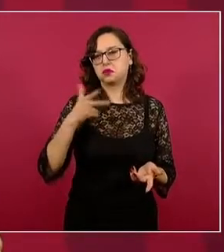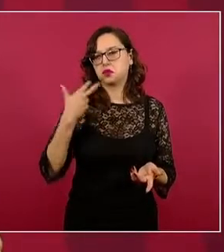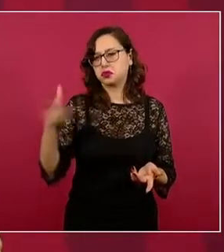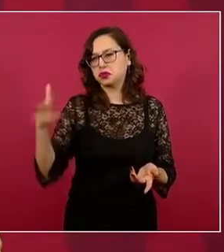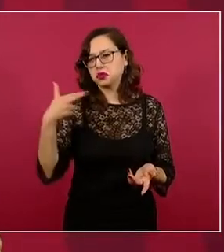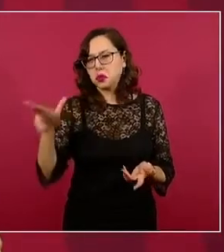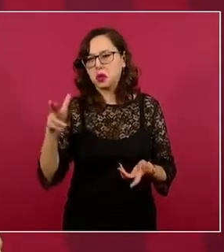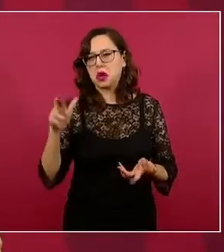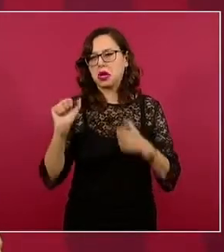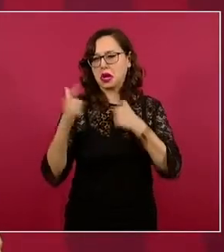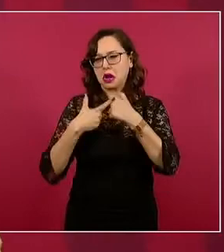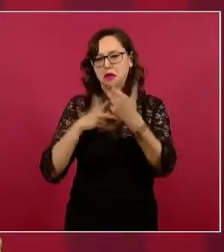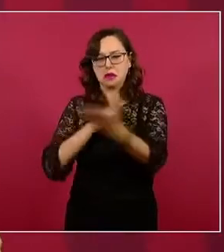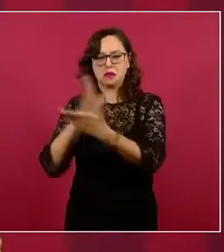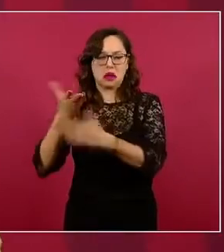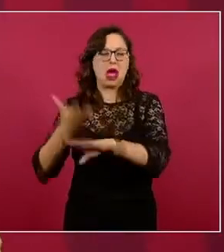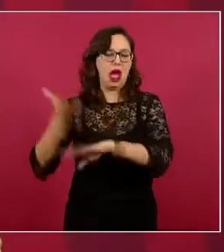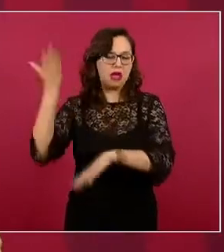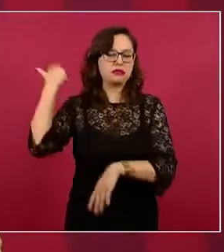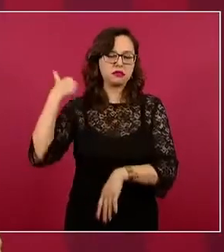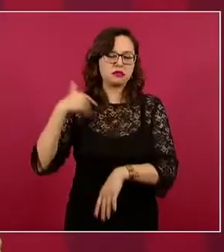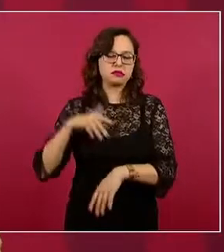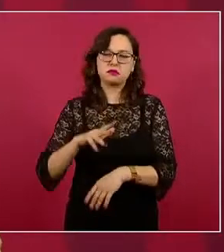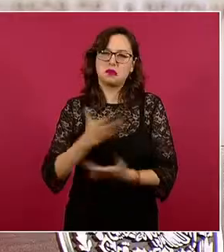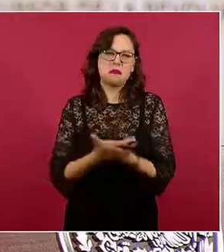un restaurante y